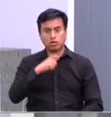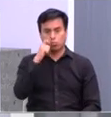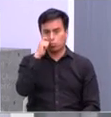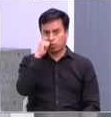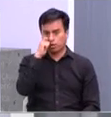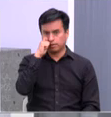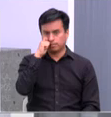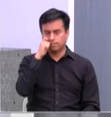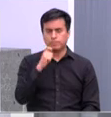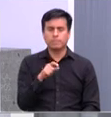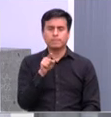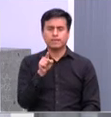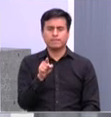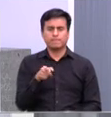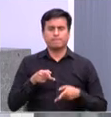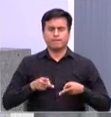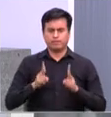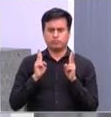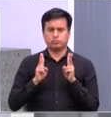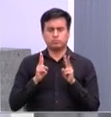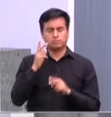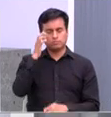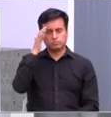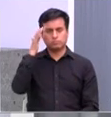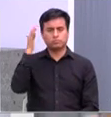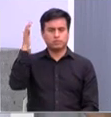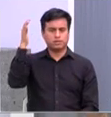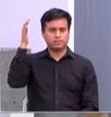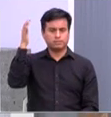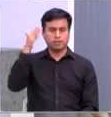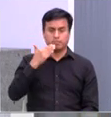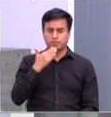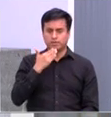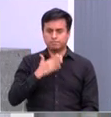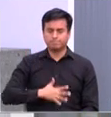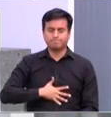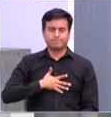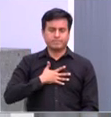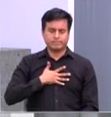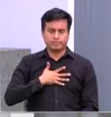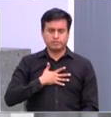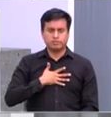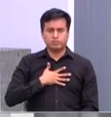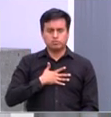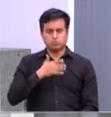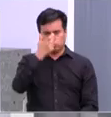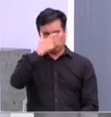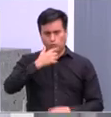humana el derecho a soñar y a sentir que su